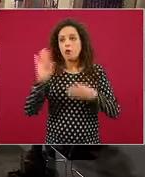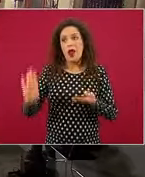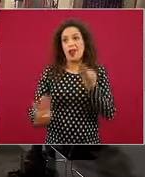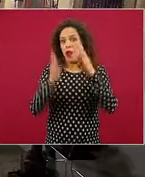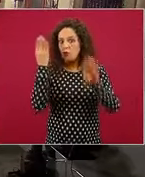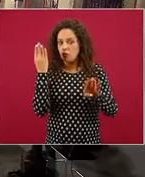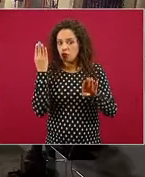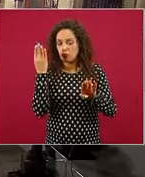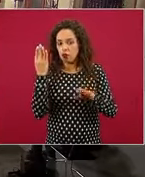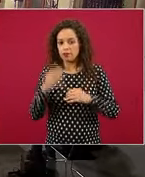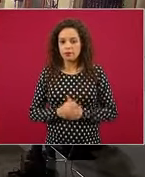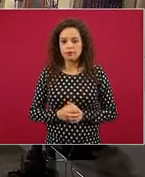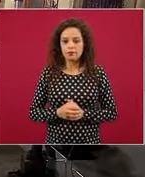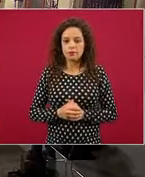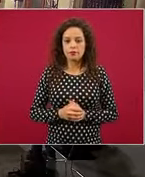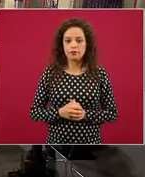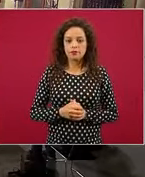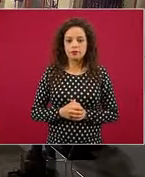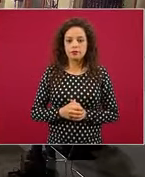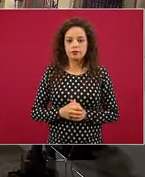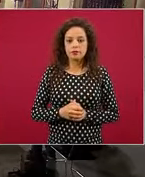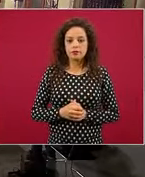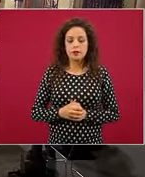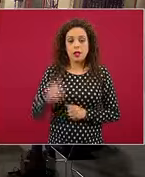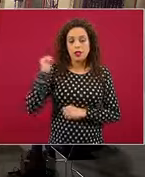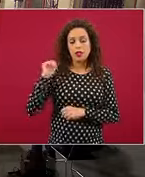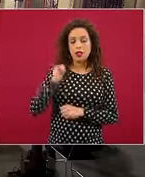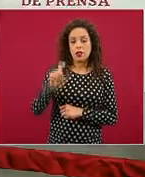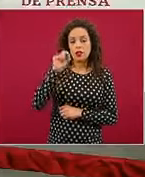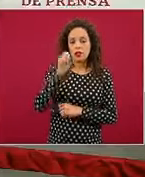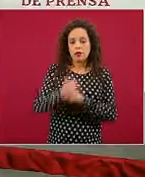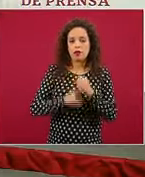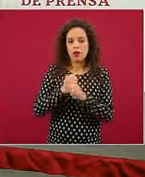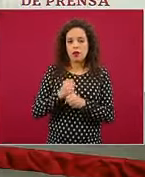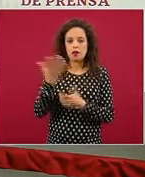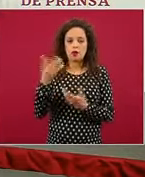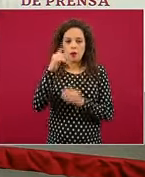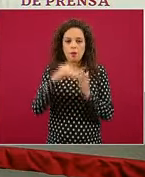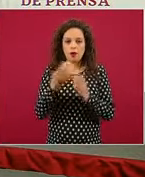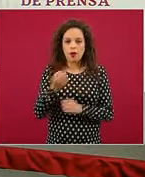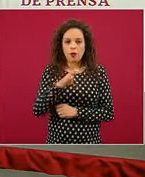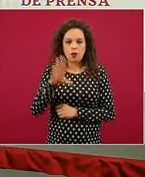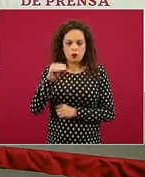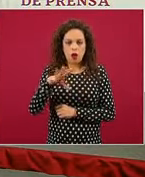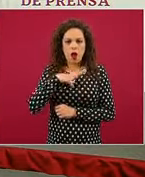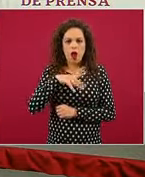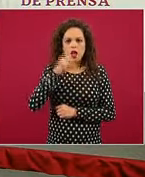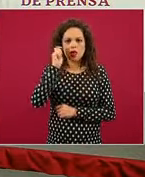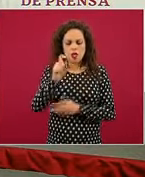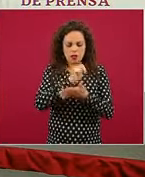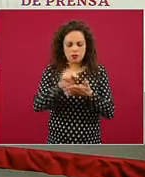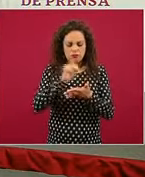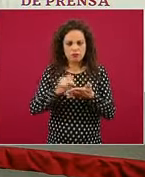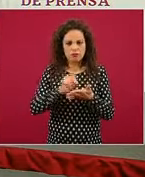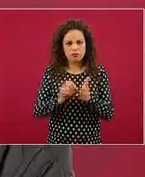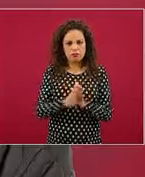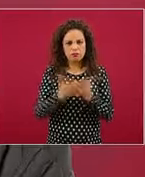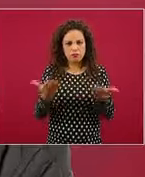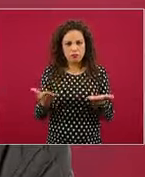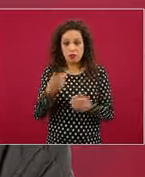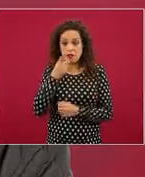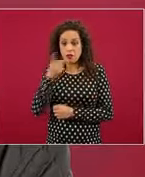90, del siglo XX, apareció un artículo científico o aparentemente científico en una